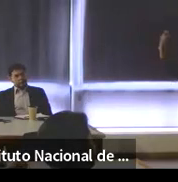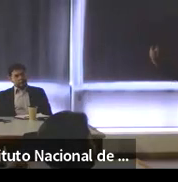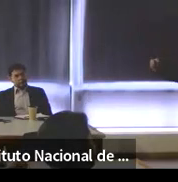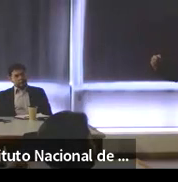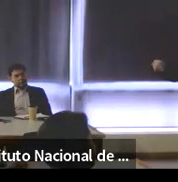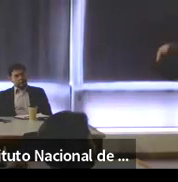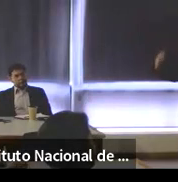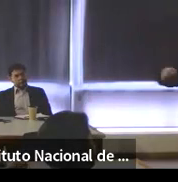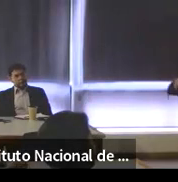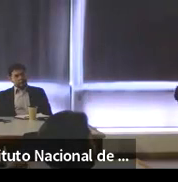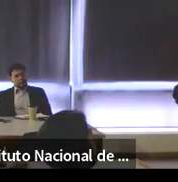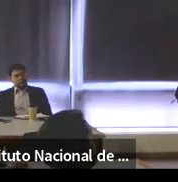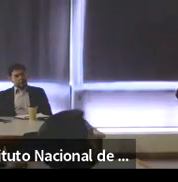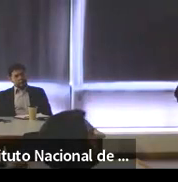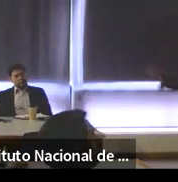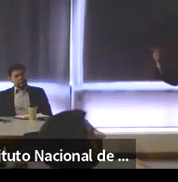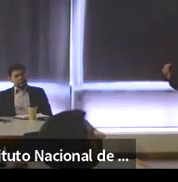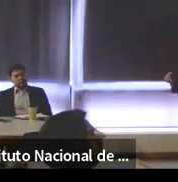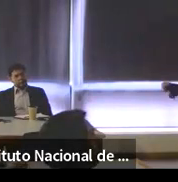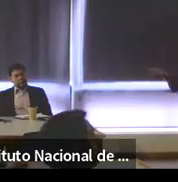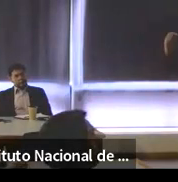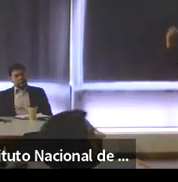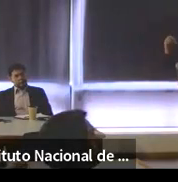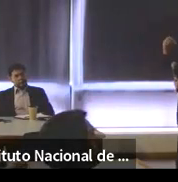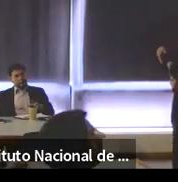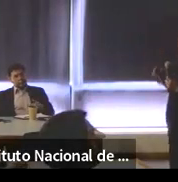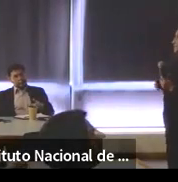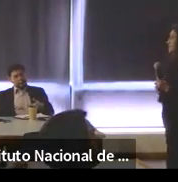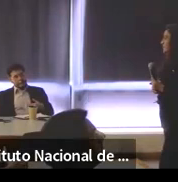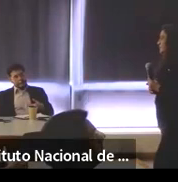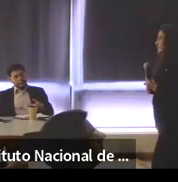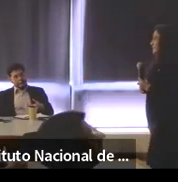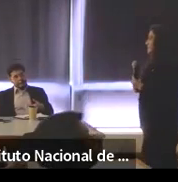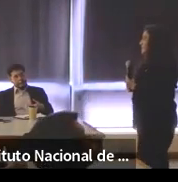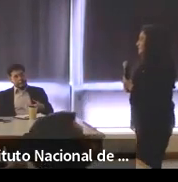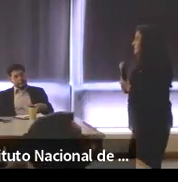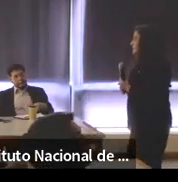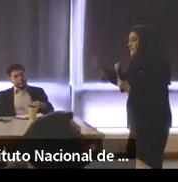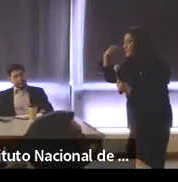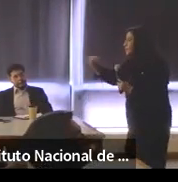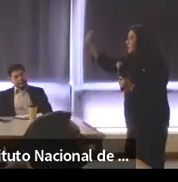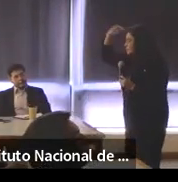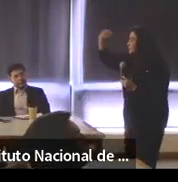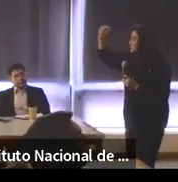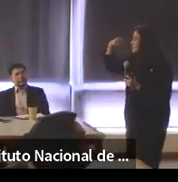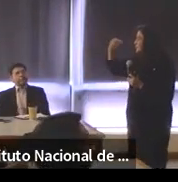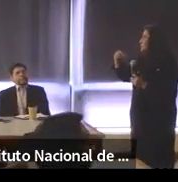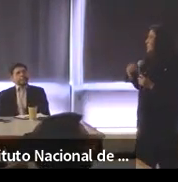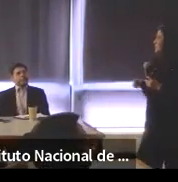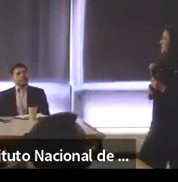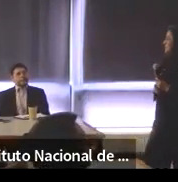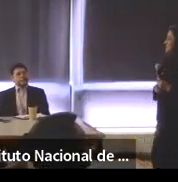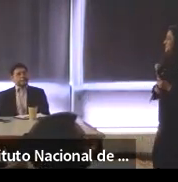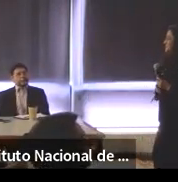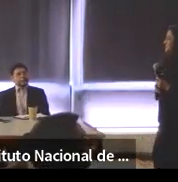habilidades humanas Y esa habilidad humana tiene que ver contigo tiene que ver con que tú resuelvas